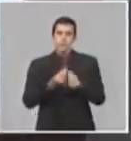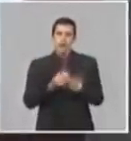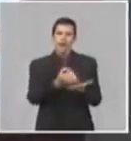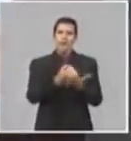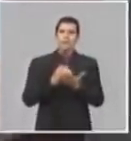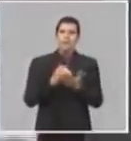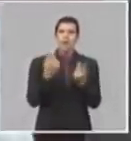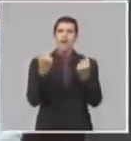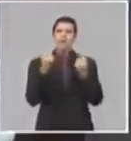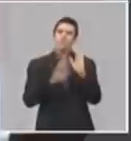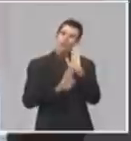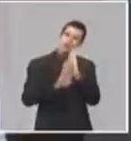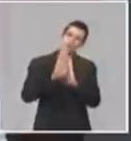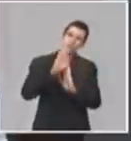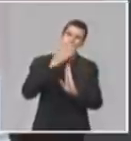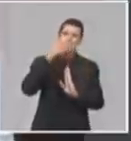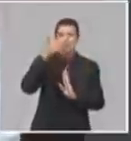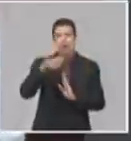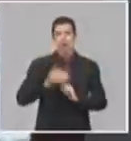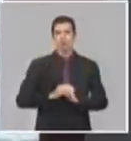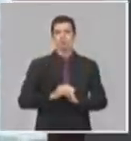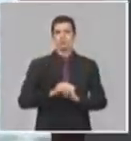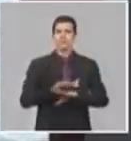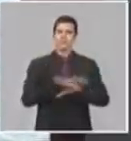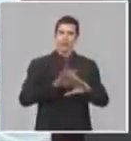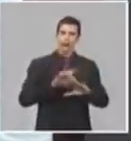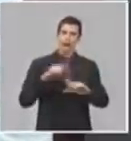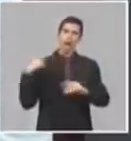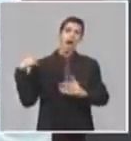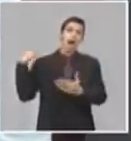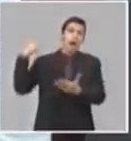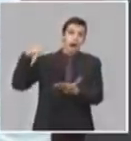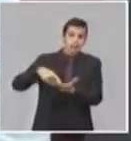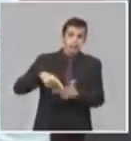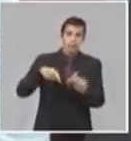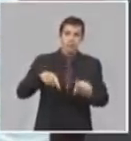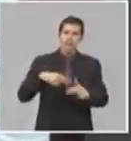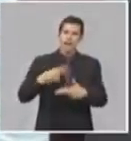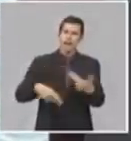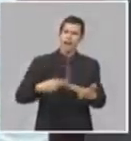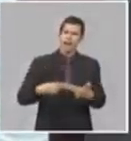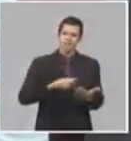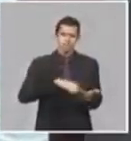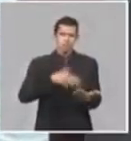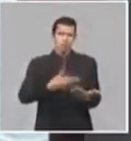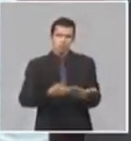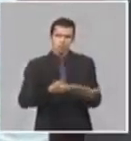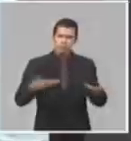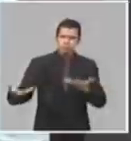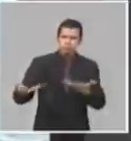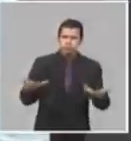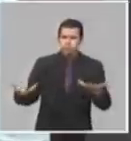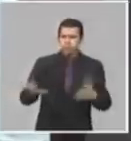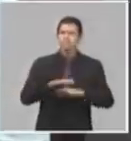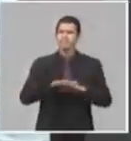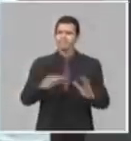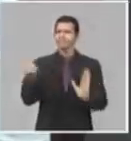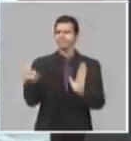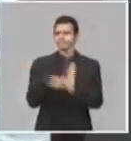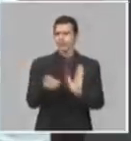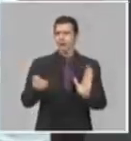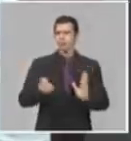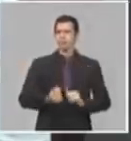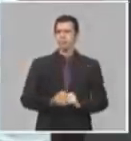manera vamos preparando todo el sistema de dirección que deba estar implicado con la implementación